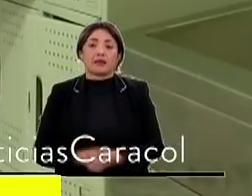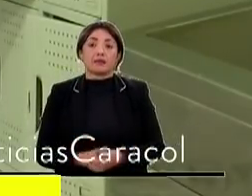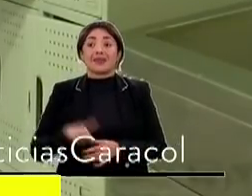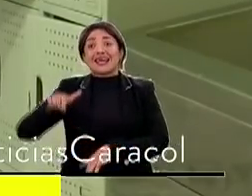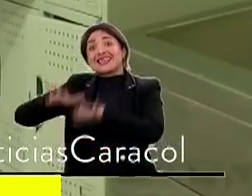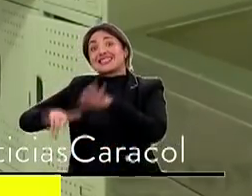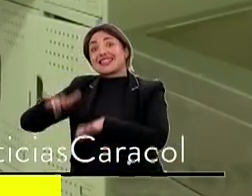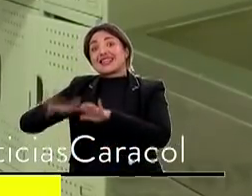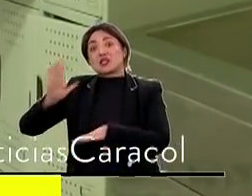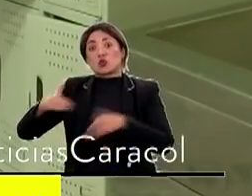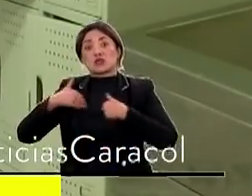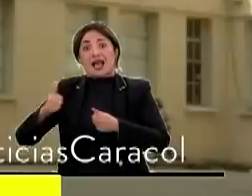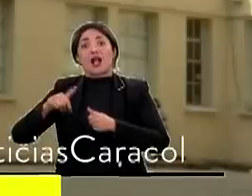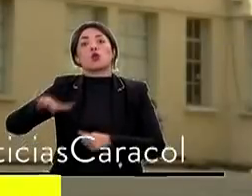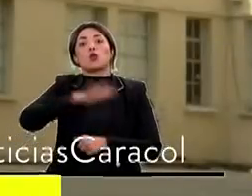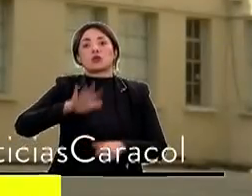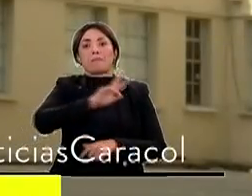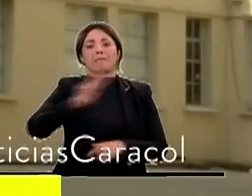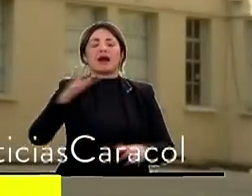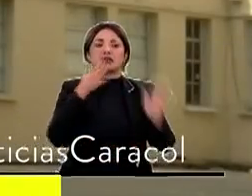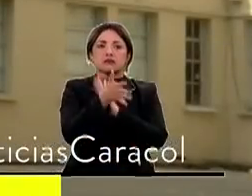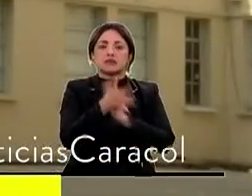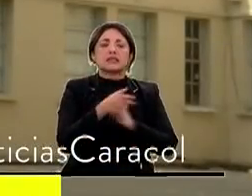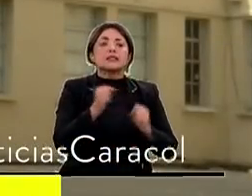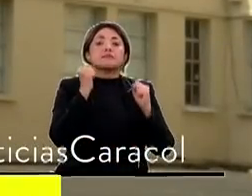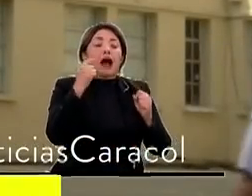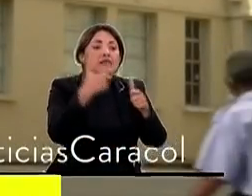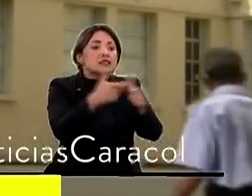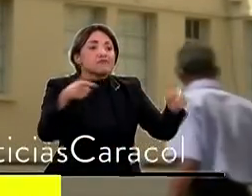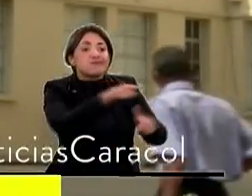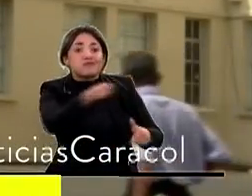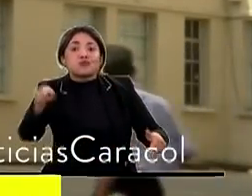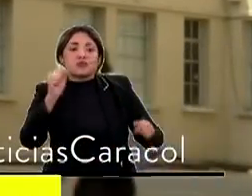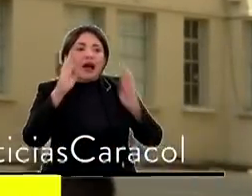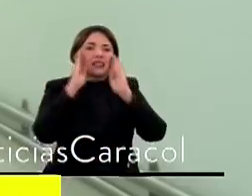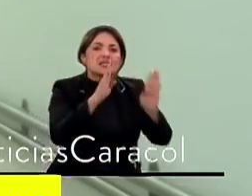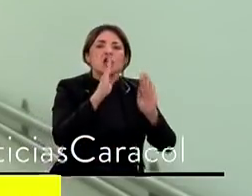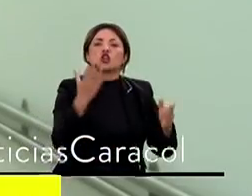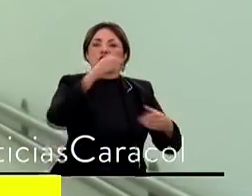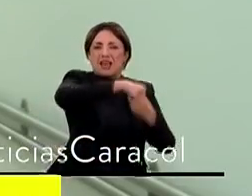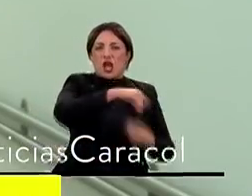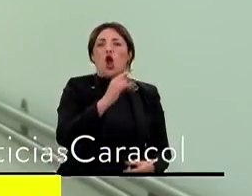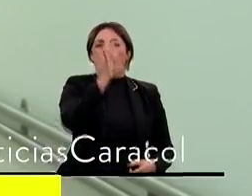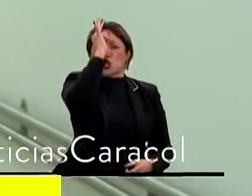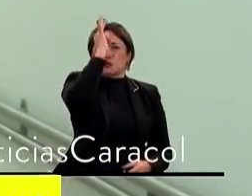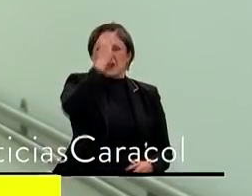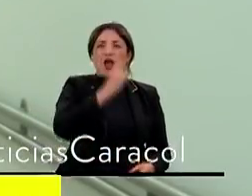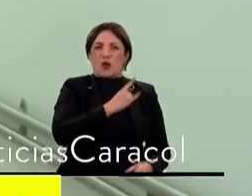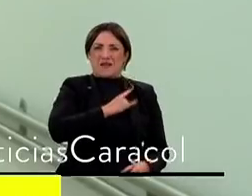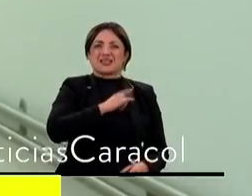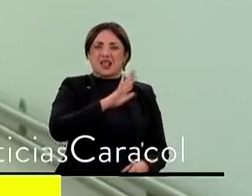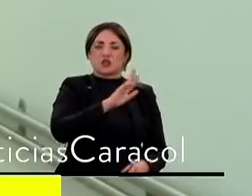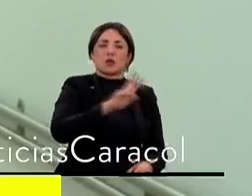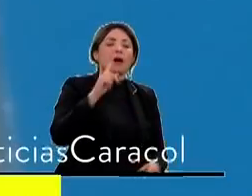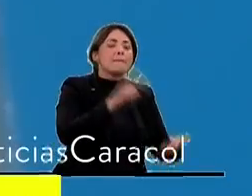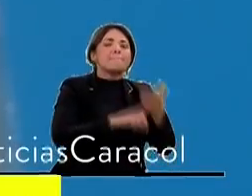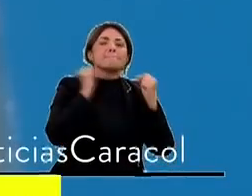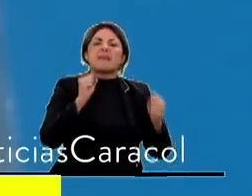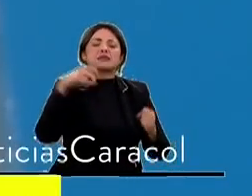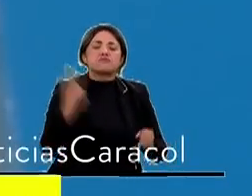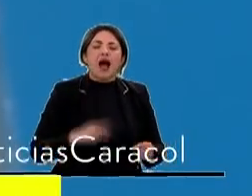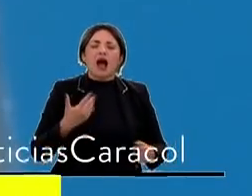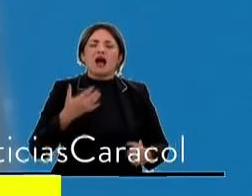del Valle del Cauca, María Cristina Lesmes, indicó que la mayoría de menores que han recibido atención en el HV experimentan síntomas gastrointestinales,